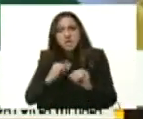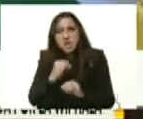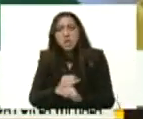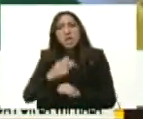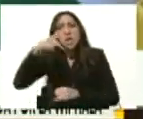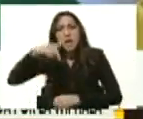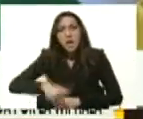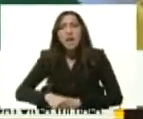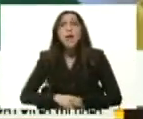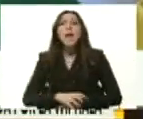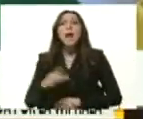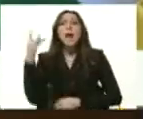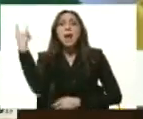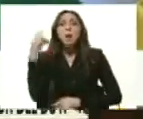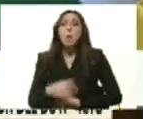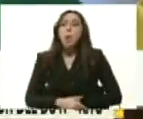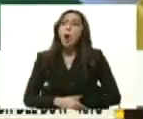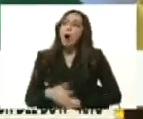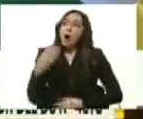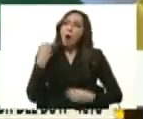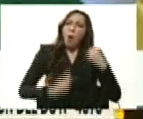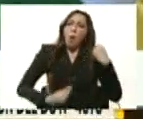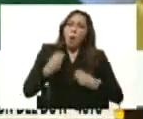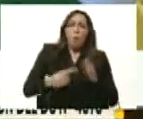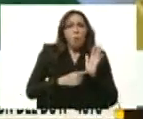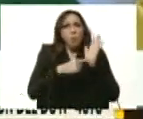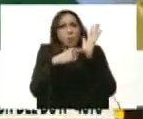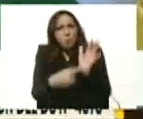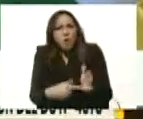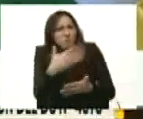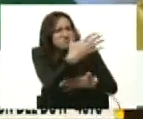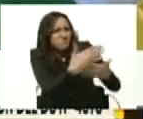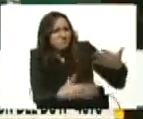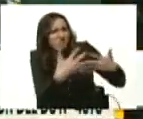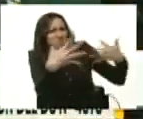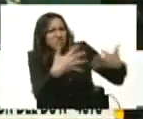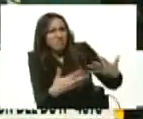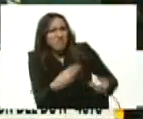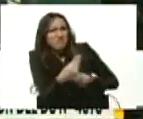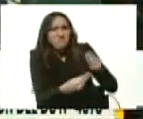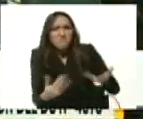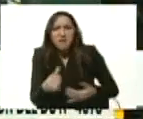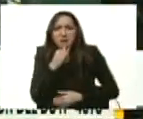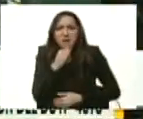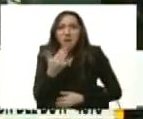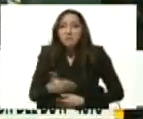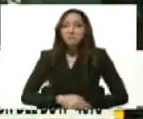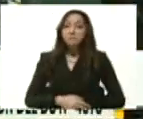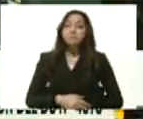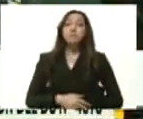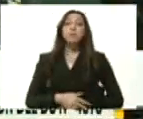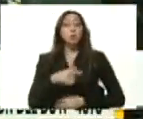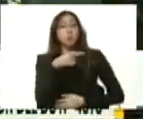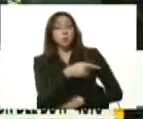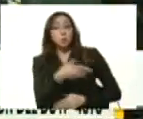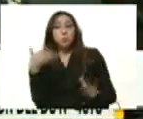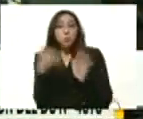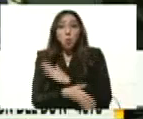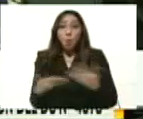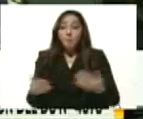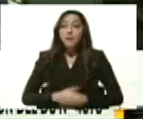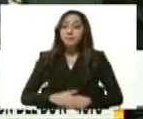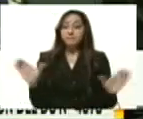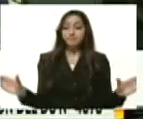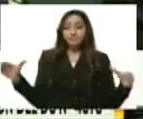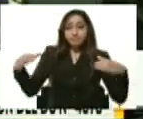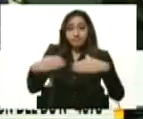civil manifestaron su preocupación por el contenido del decreto. Al respecto, la CIDH